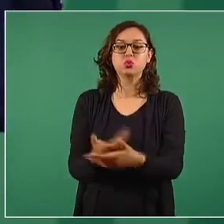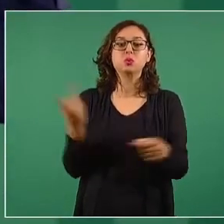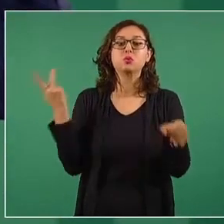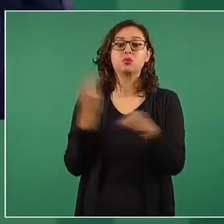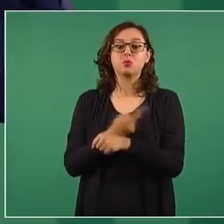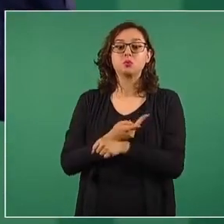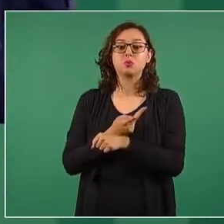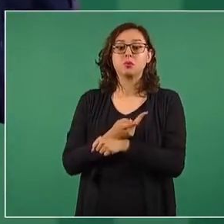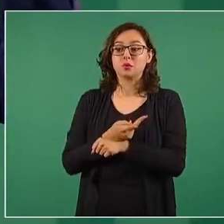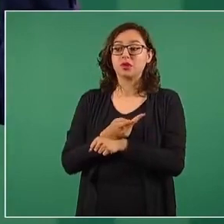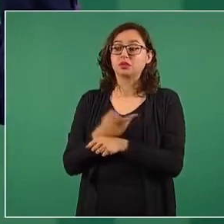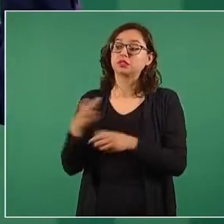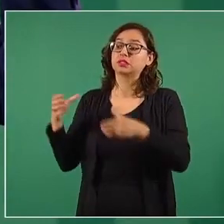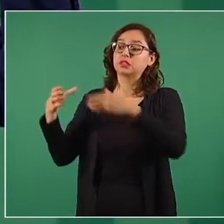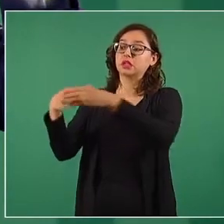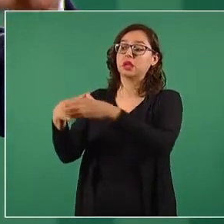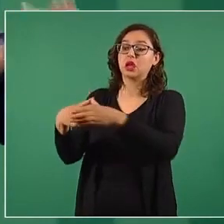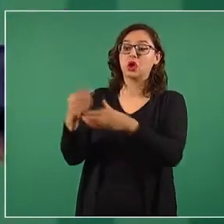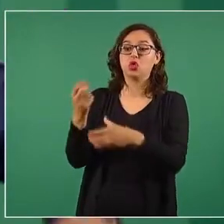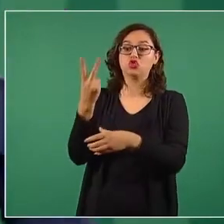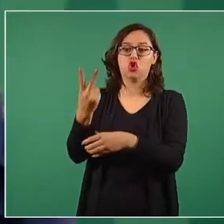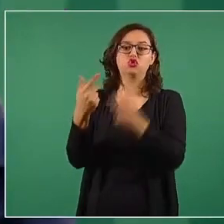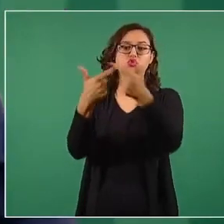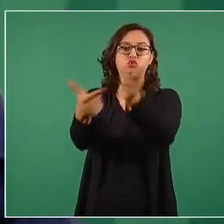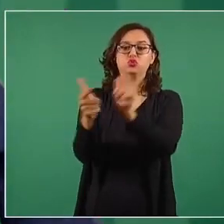estos dos grupos